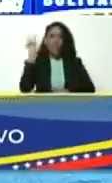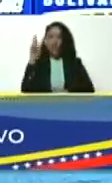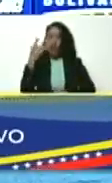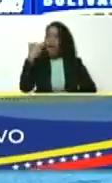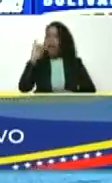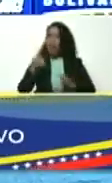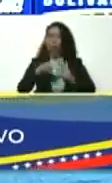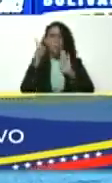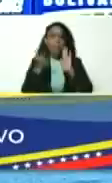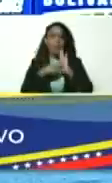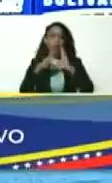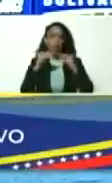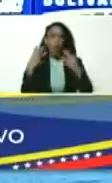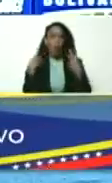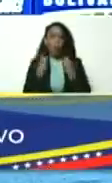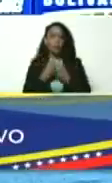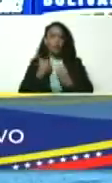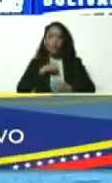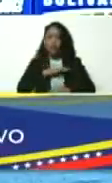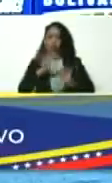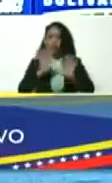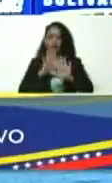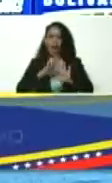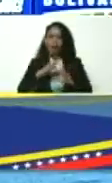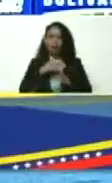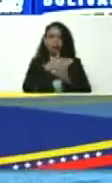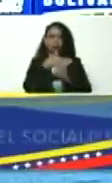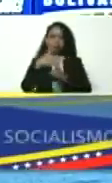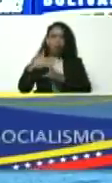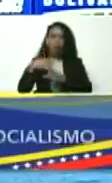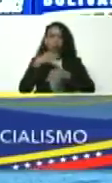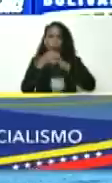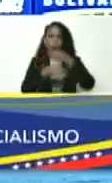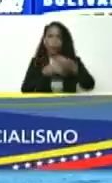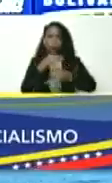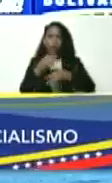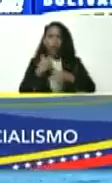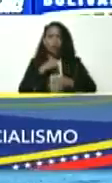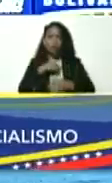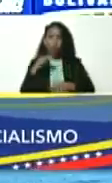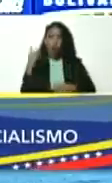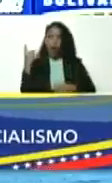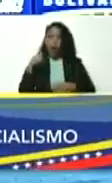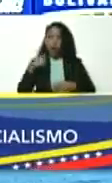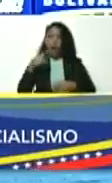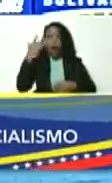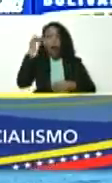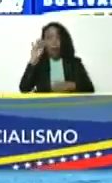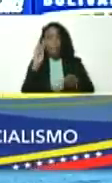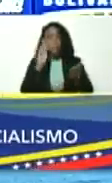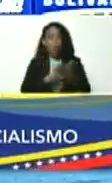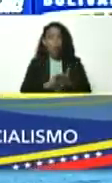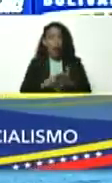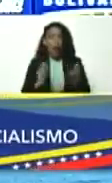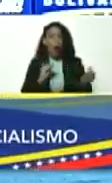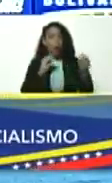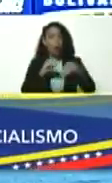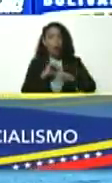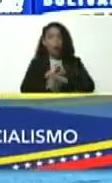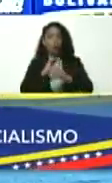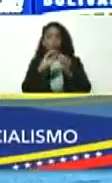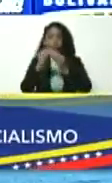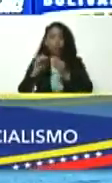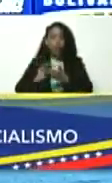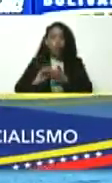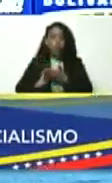todo compañeros como lo hemos compartido ahora nos hemos puesto de acuerdo que hay que afinar el todo que tenemos